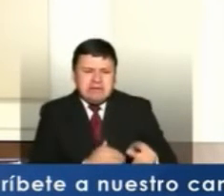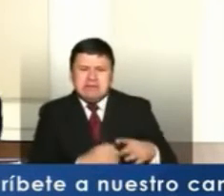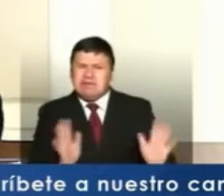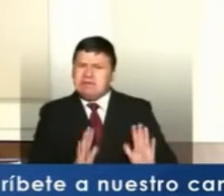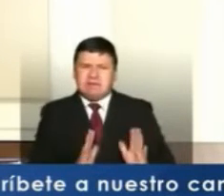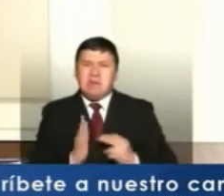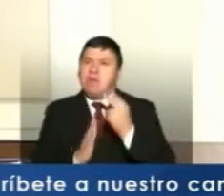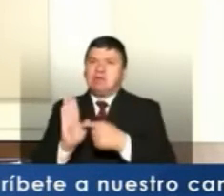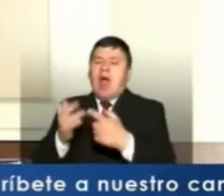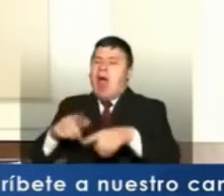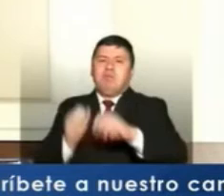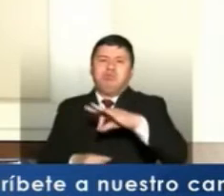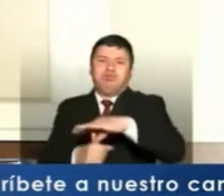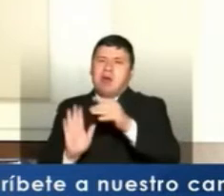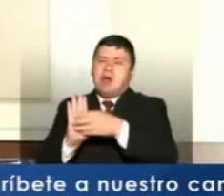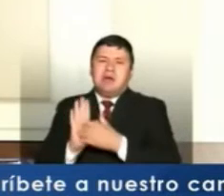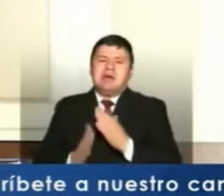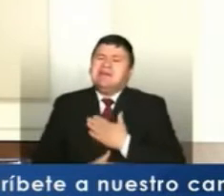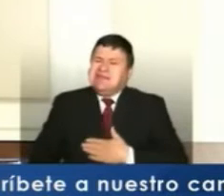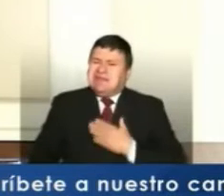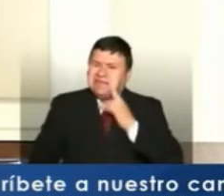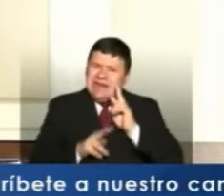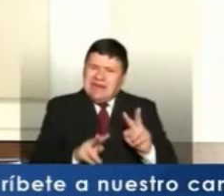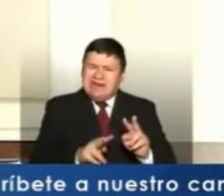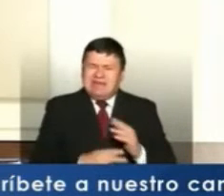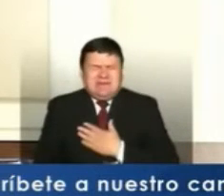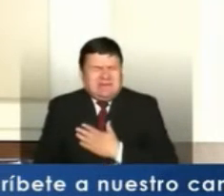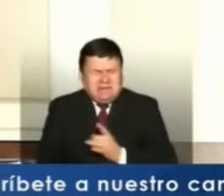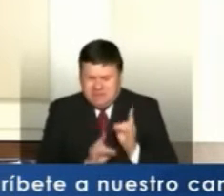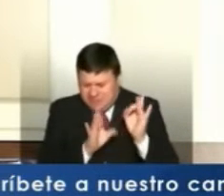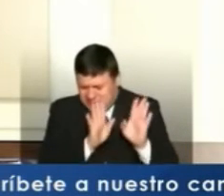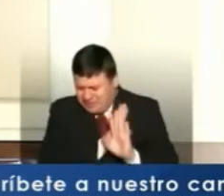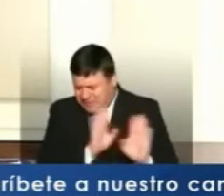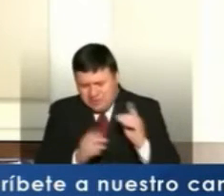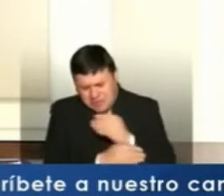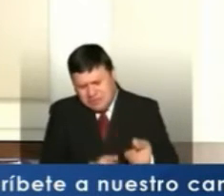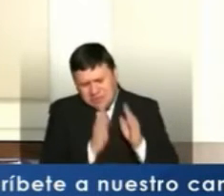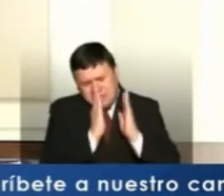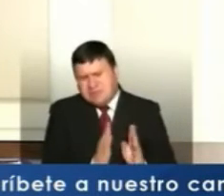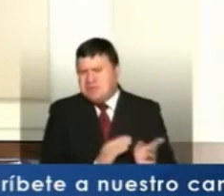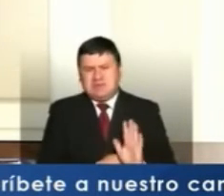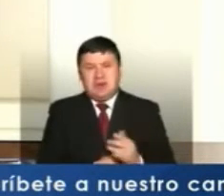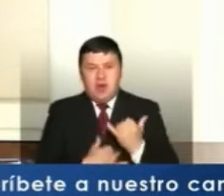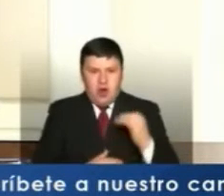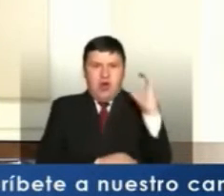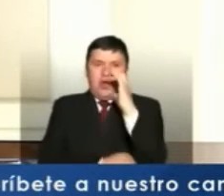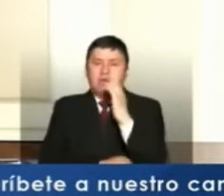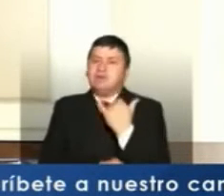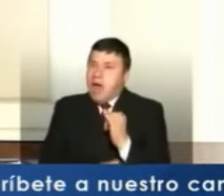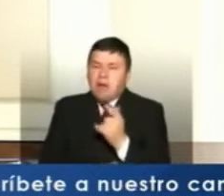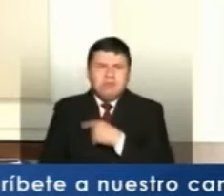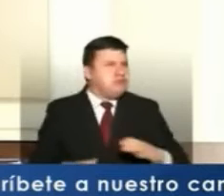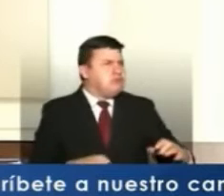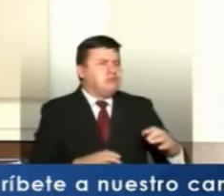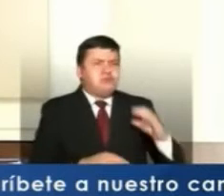sido víctimas de estos hechos lamentables y deleznables. Y hoy, como país,